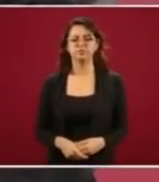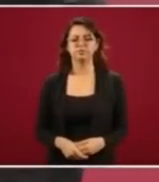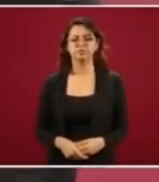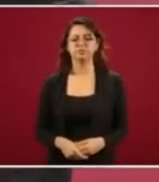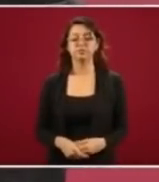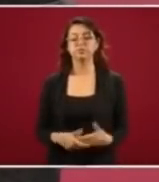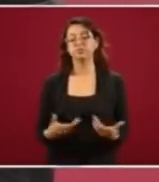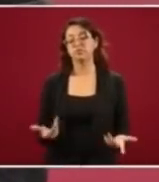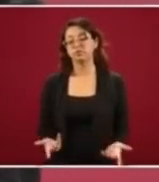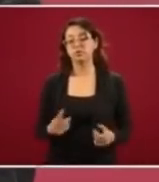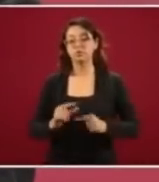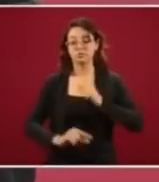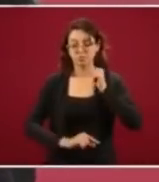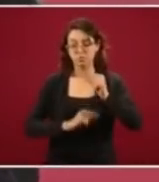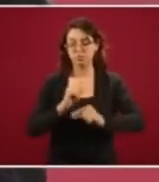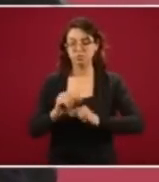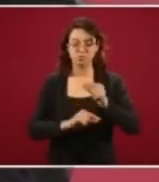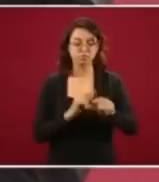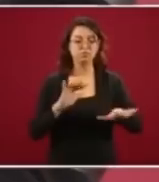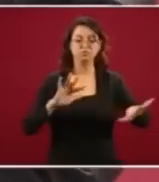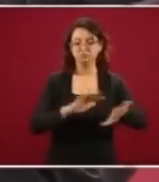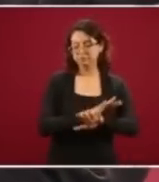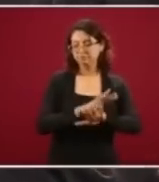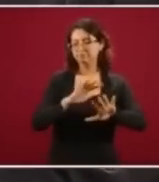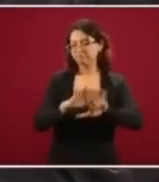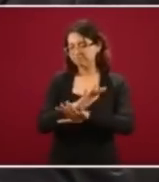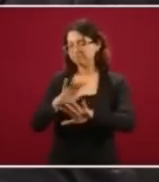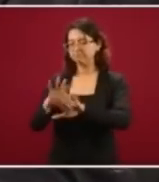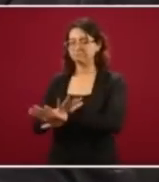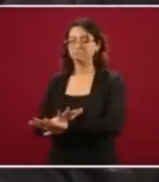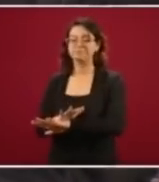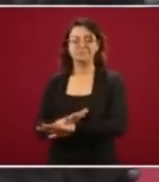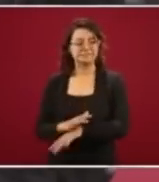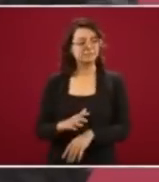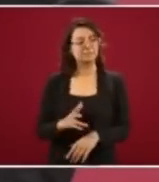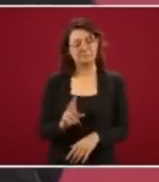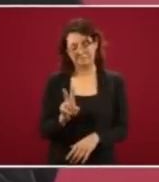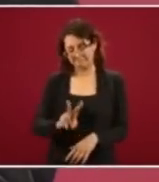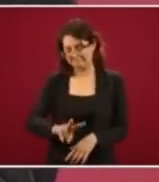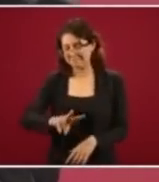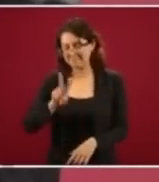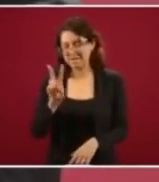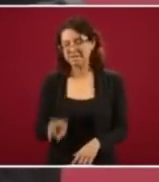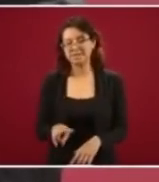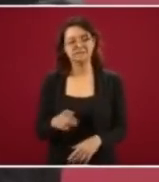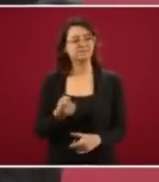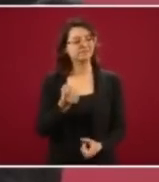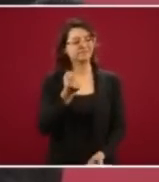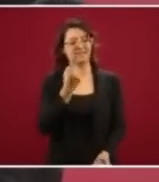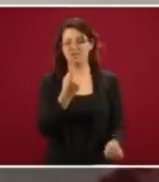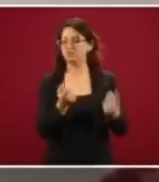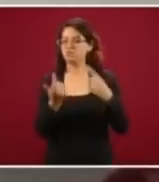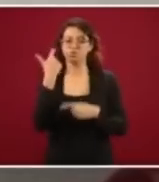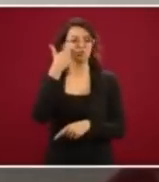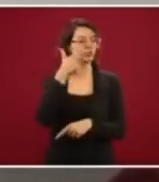están cambiando las cosas. Hay, desde luego, resistencias al